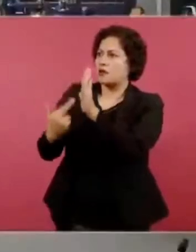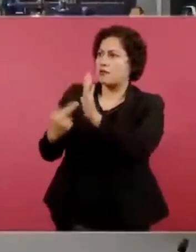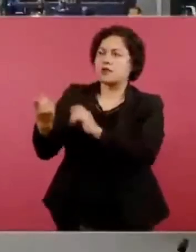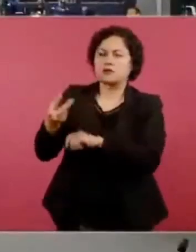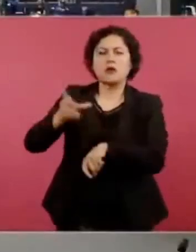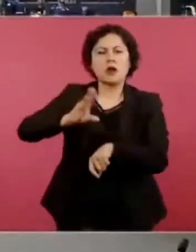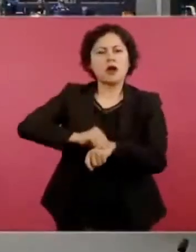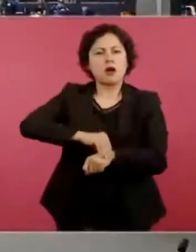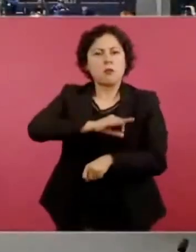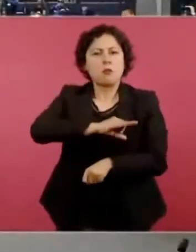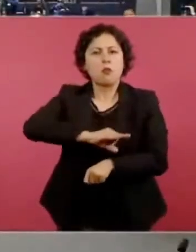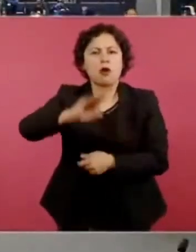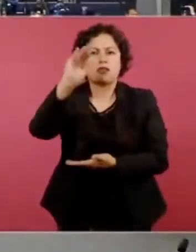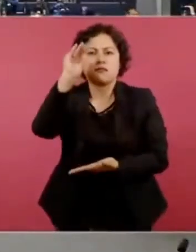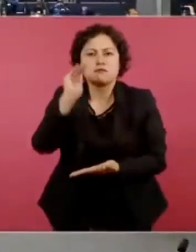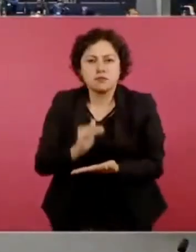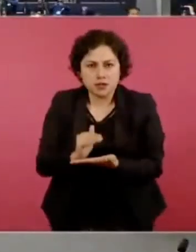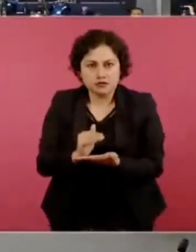Entonces,